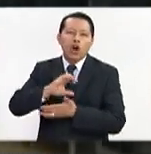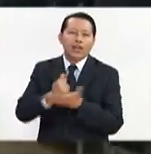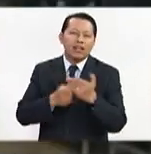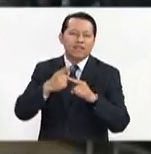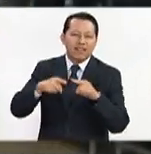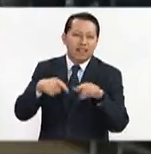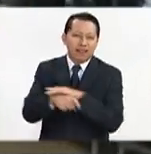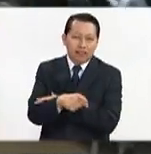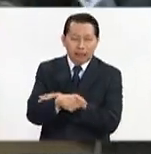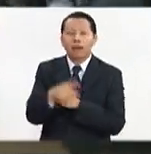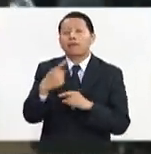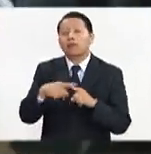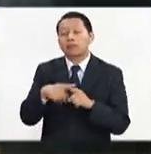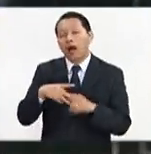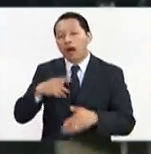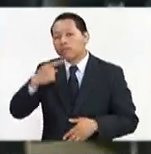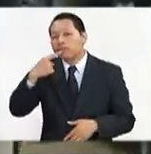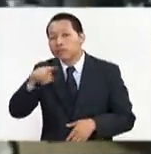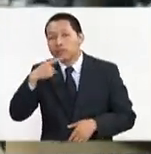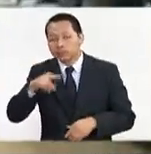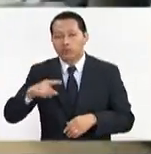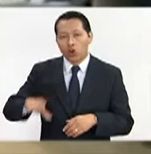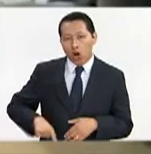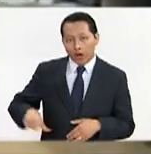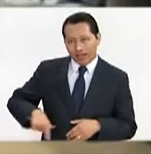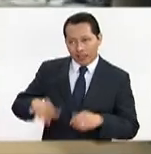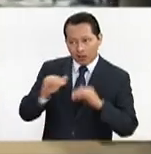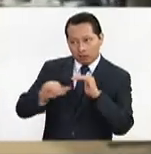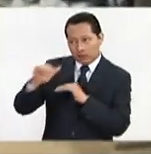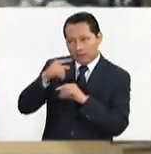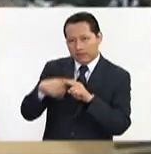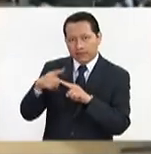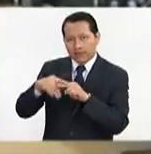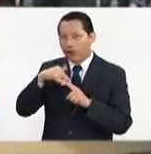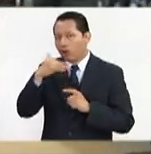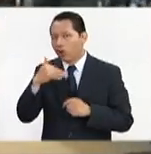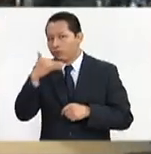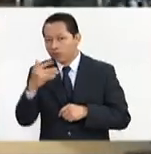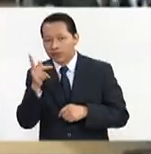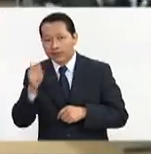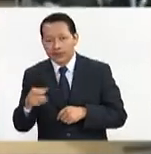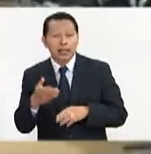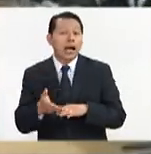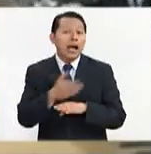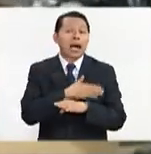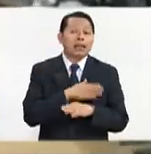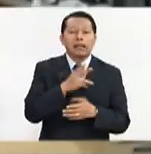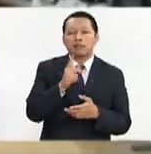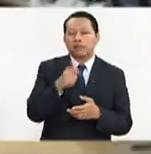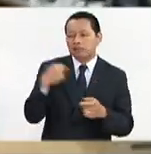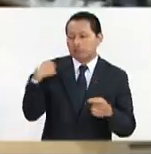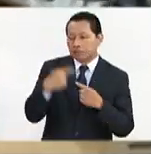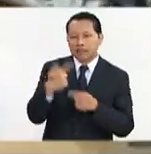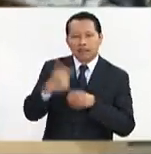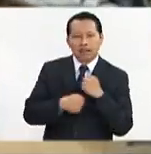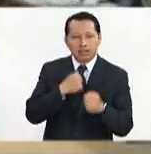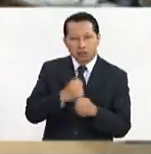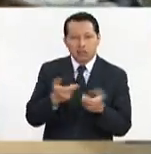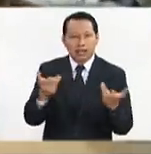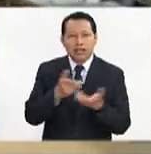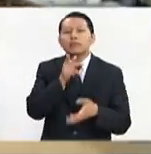por exfuncionarios de alto rango del gobierno por el delito de corrupción, estuvo a cargo de los sectores petroleros durante los últimos